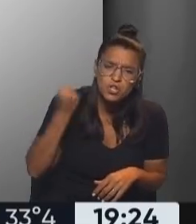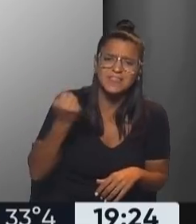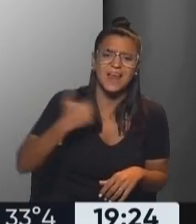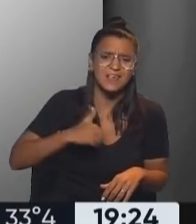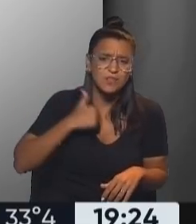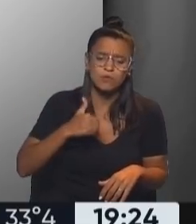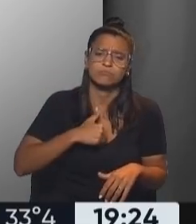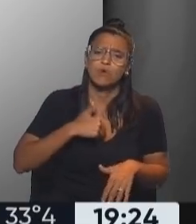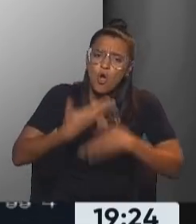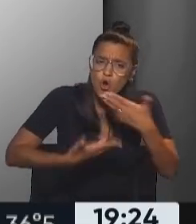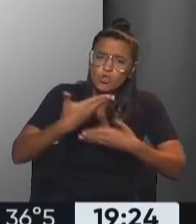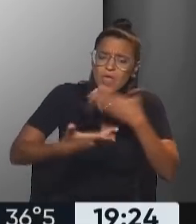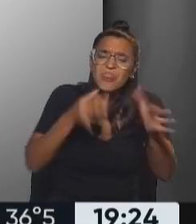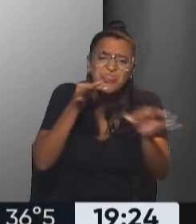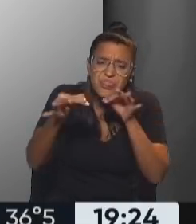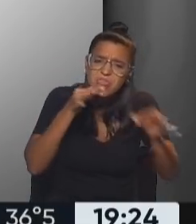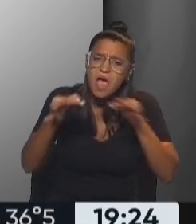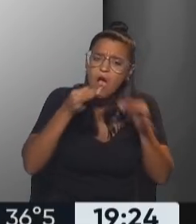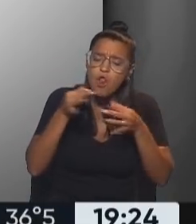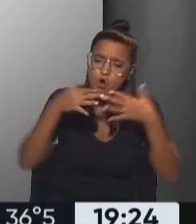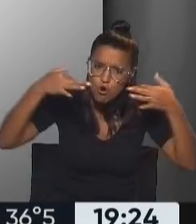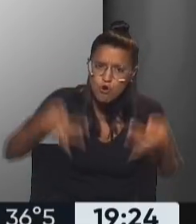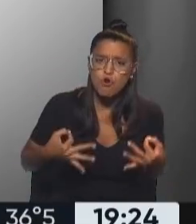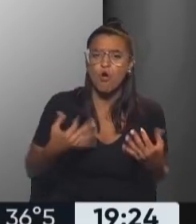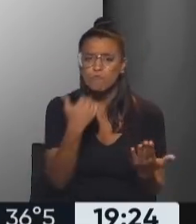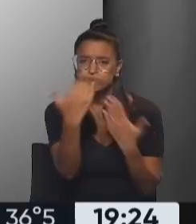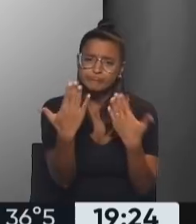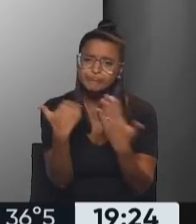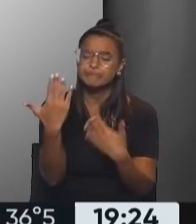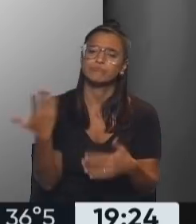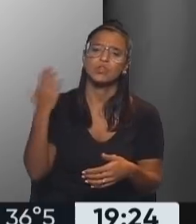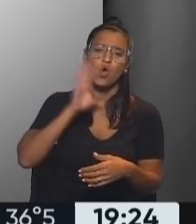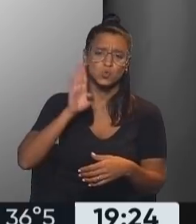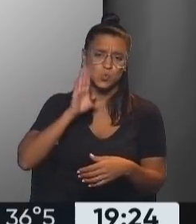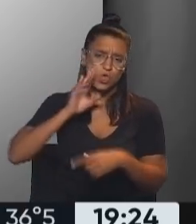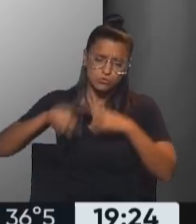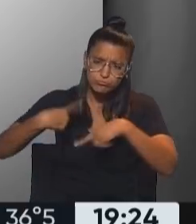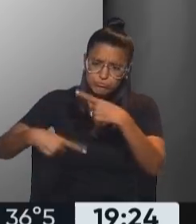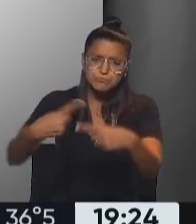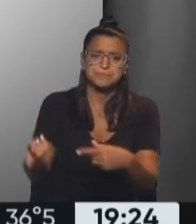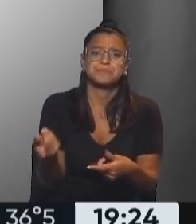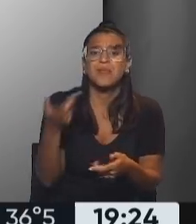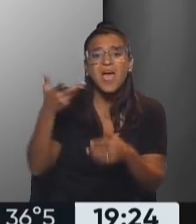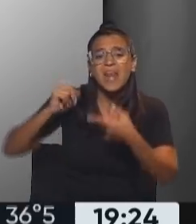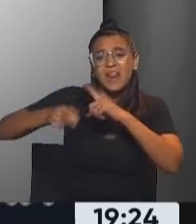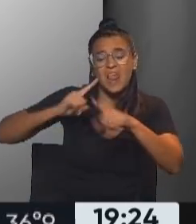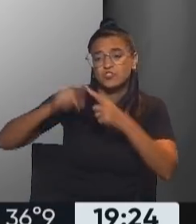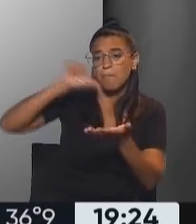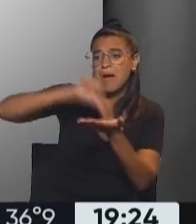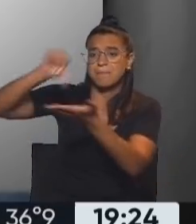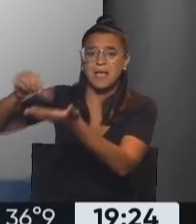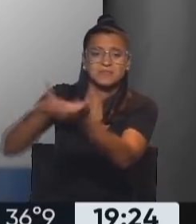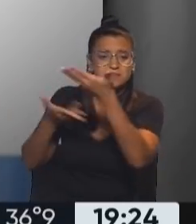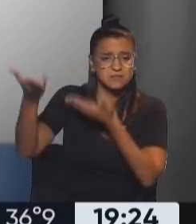Argentina seguir construyendo un diálogo franco y fluido con los Estados Unidos. Es la base de nuestra relación bilateral con